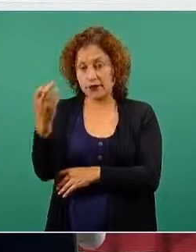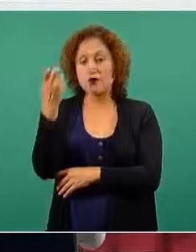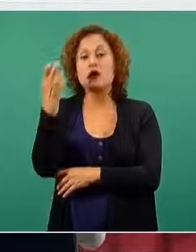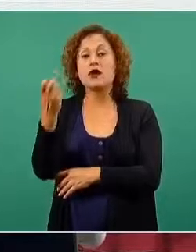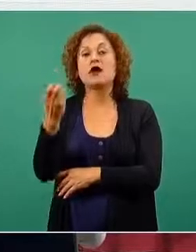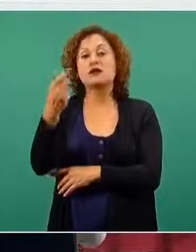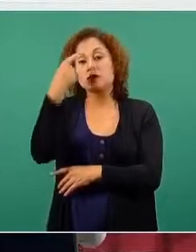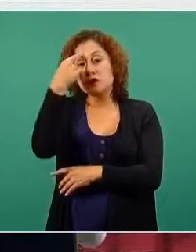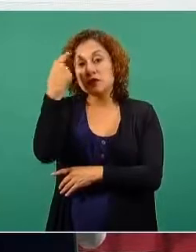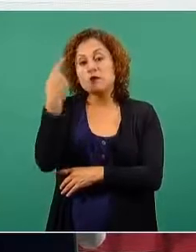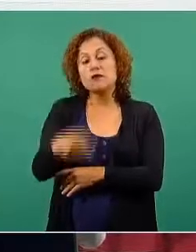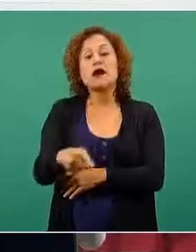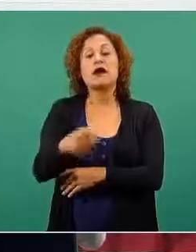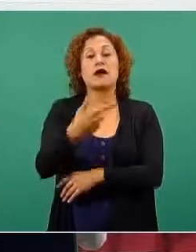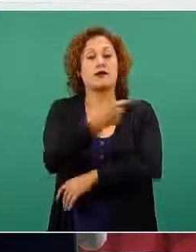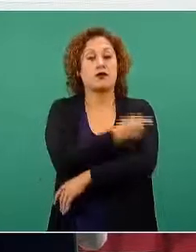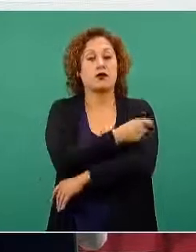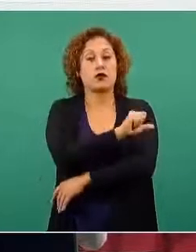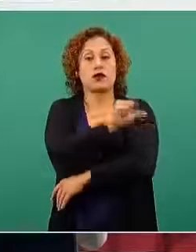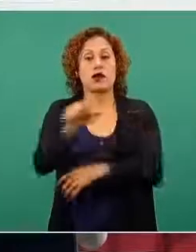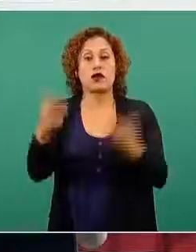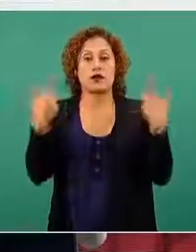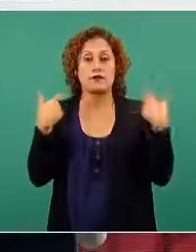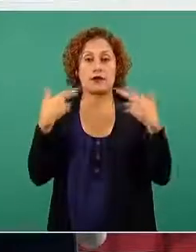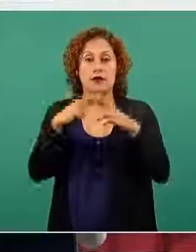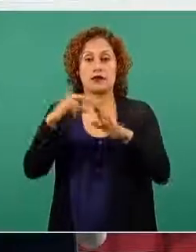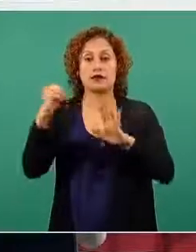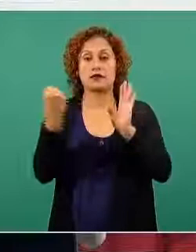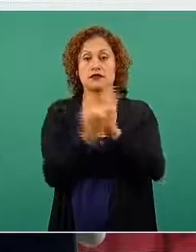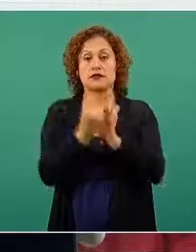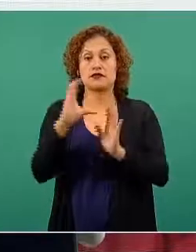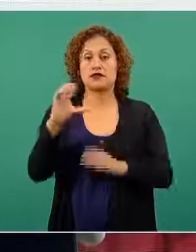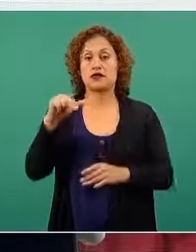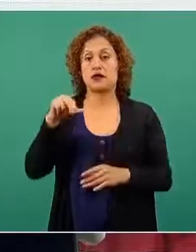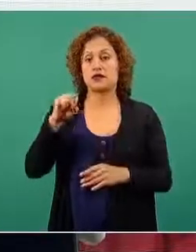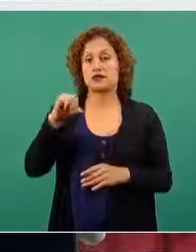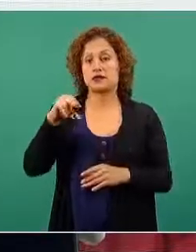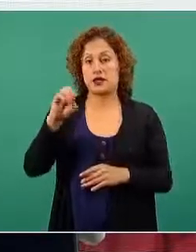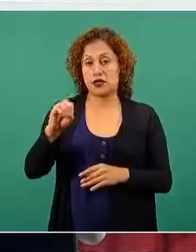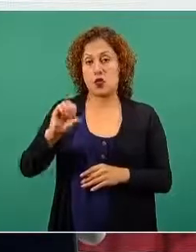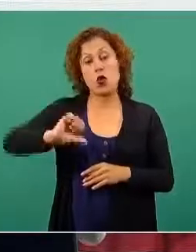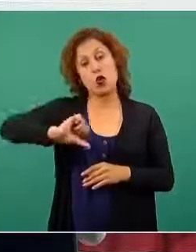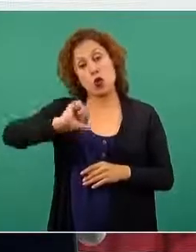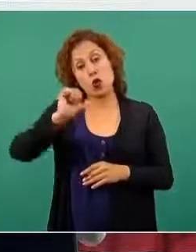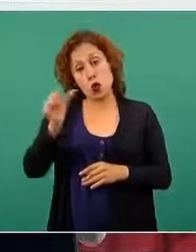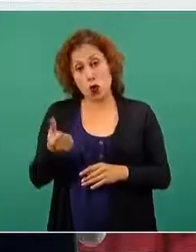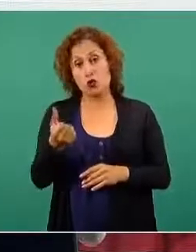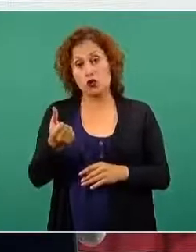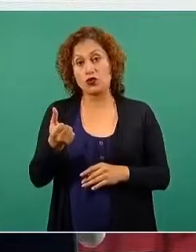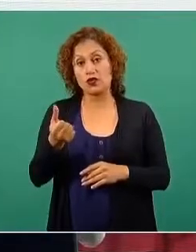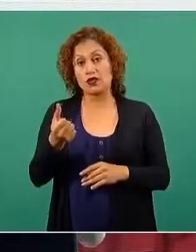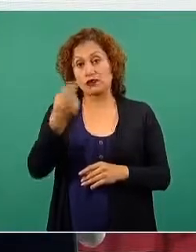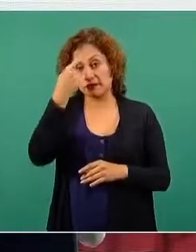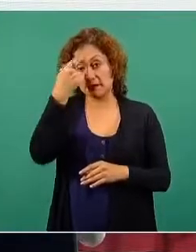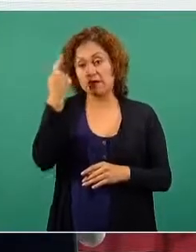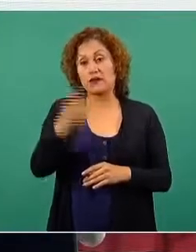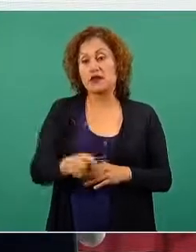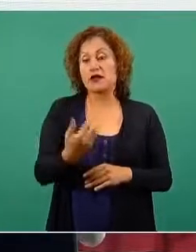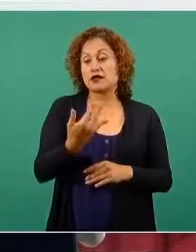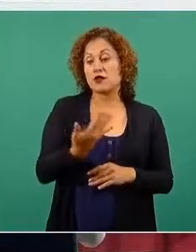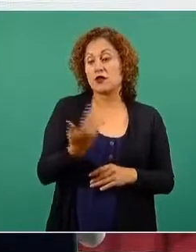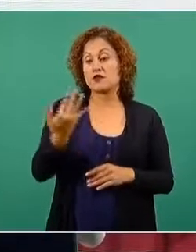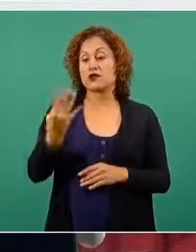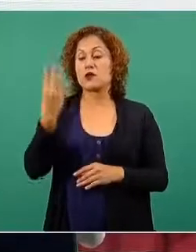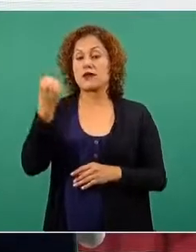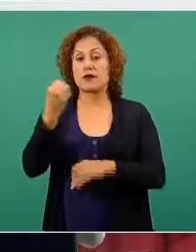vacunación a personal educativo, es la vacuna CanSino. Las demás vacunas que se están usando para 50 a 59 son